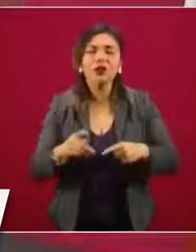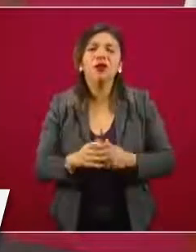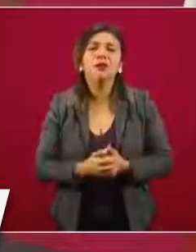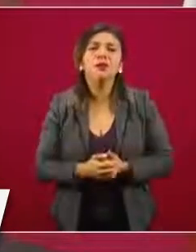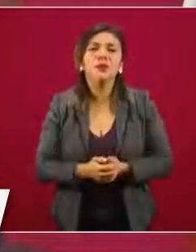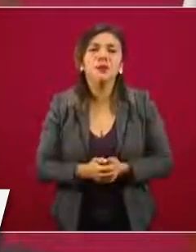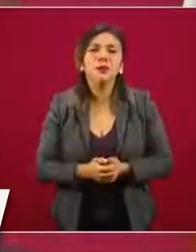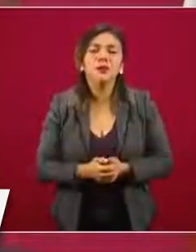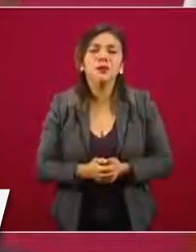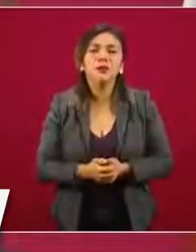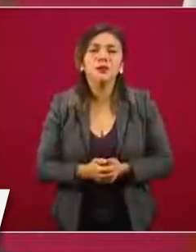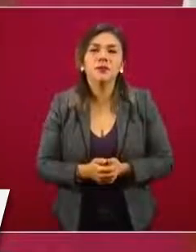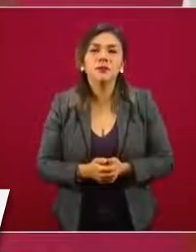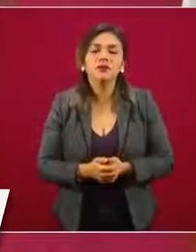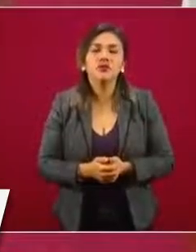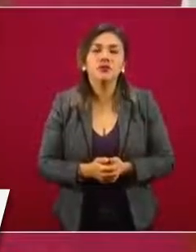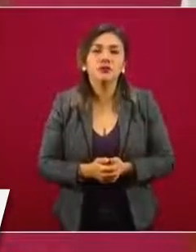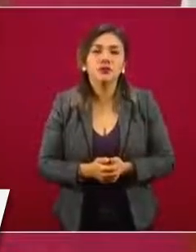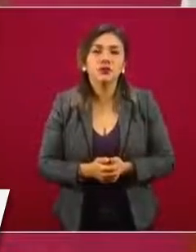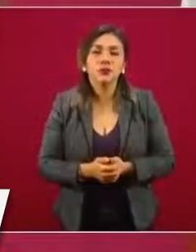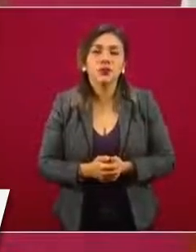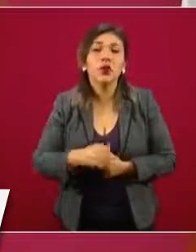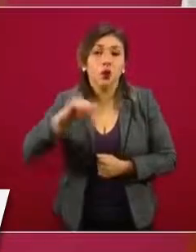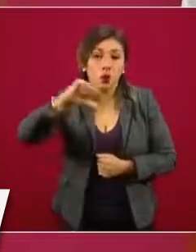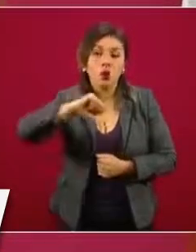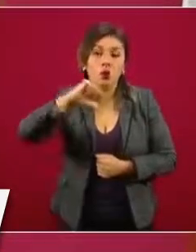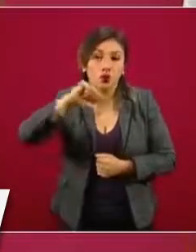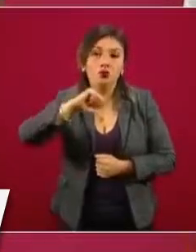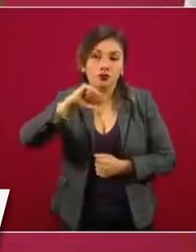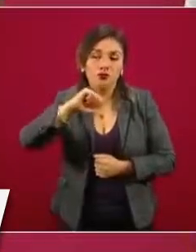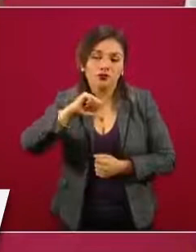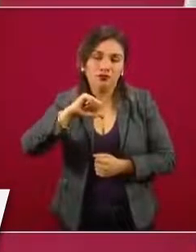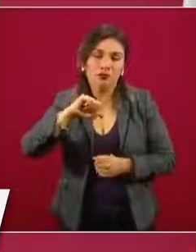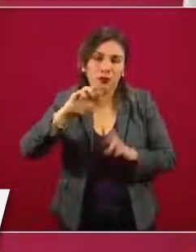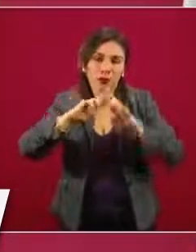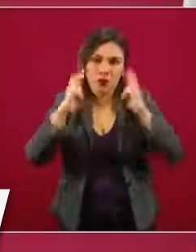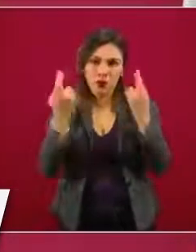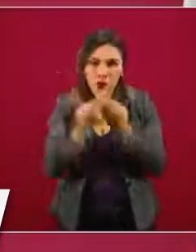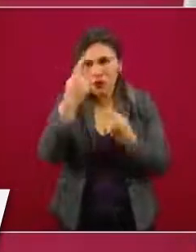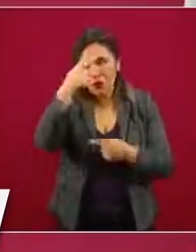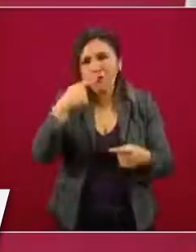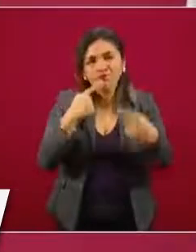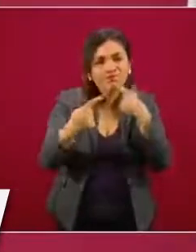los ciudadanos. Entonces, hoy vamos a hablar de eso.